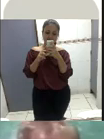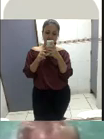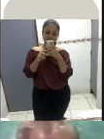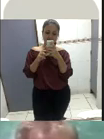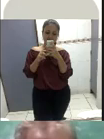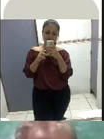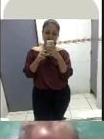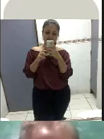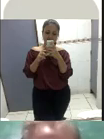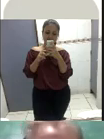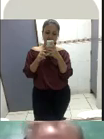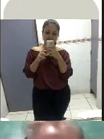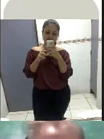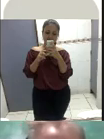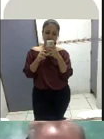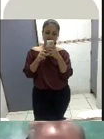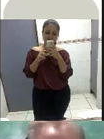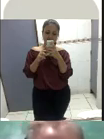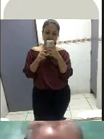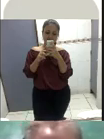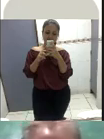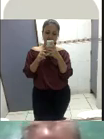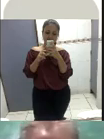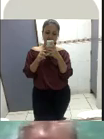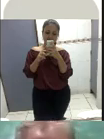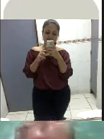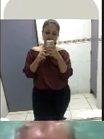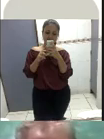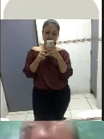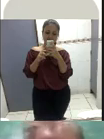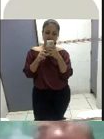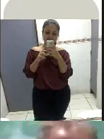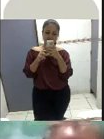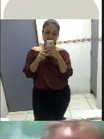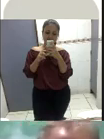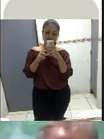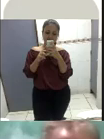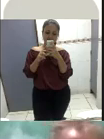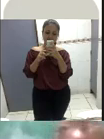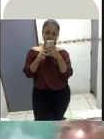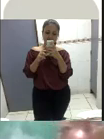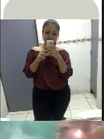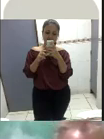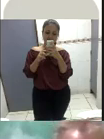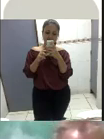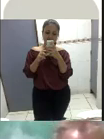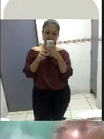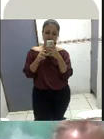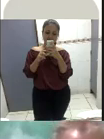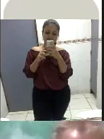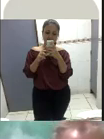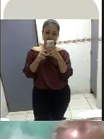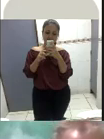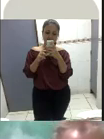Bueno, eso. Ajá. Nombres. Solo los vamos a ocupar así cuando estemos con